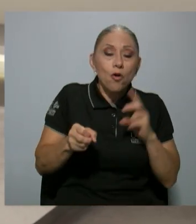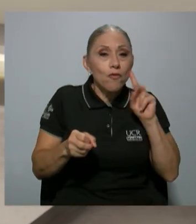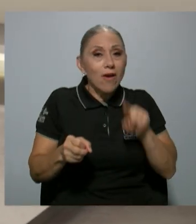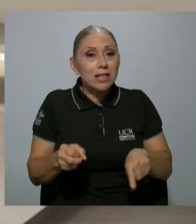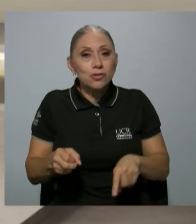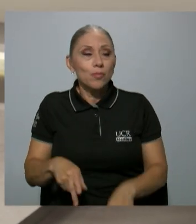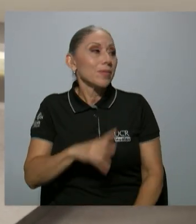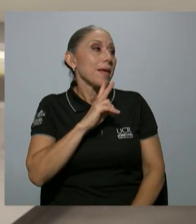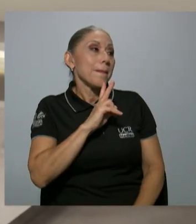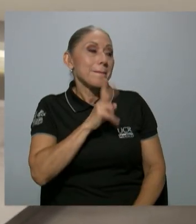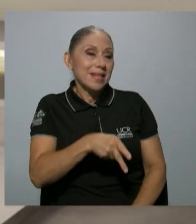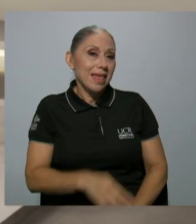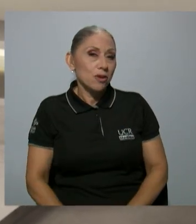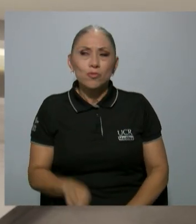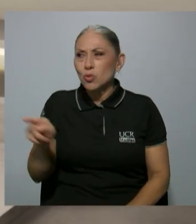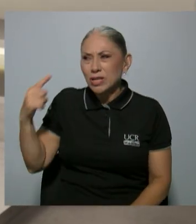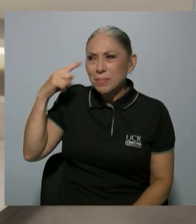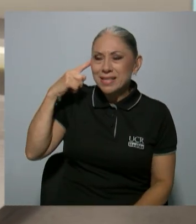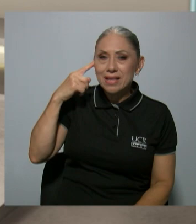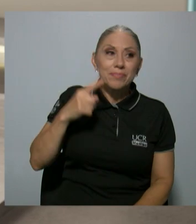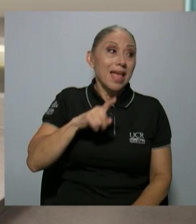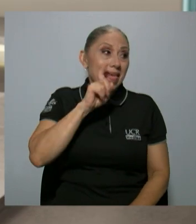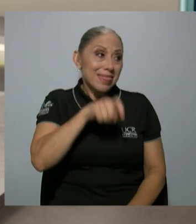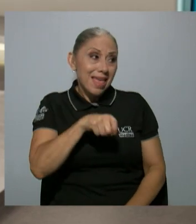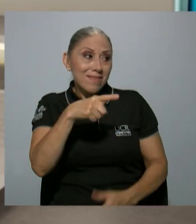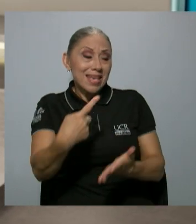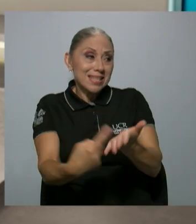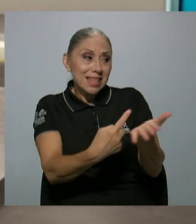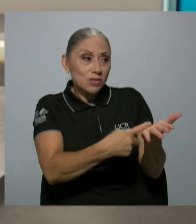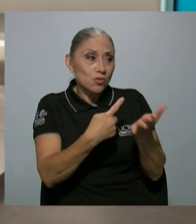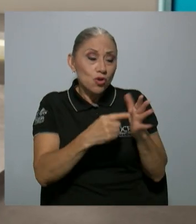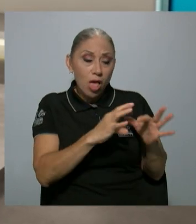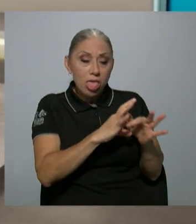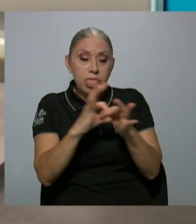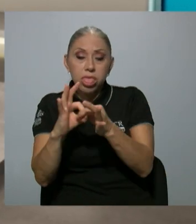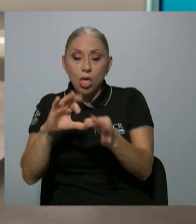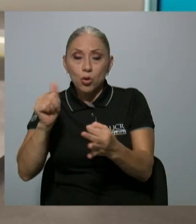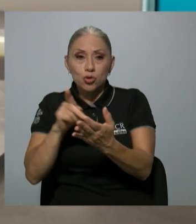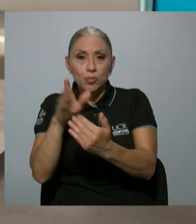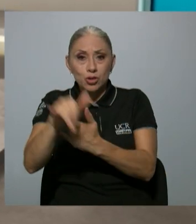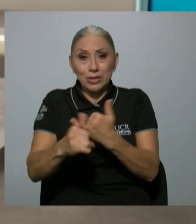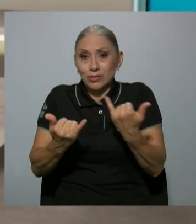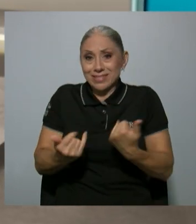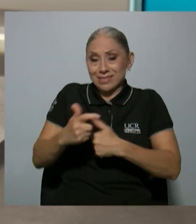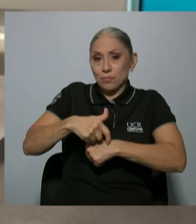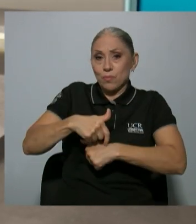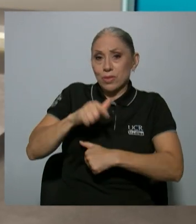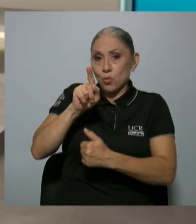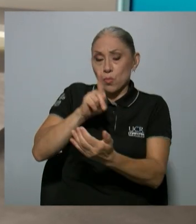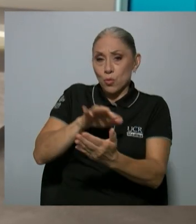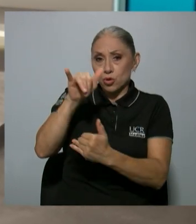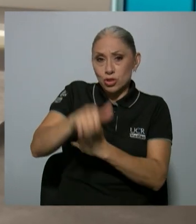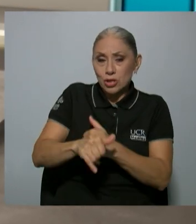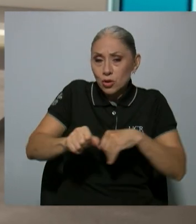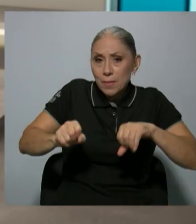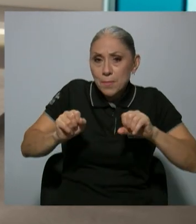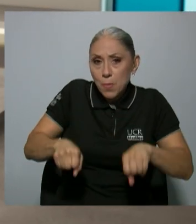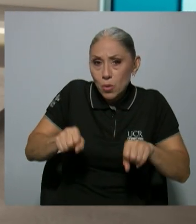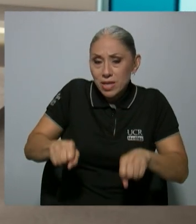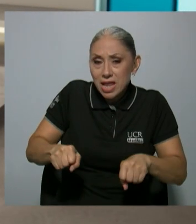piensa? Deberíamos abrir esa discusión a otros proyectos. Tenemos en este momento un proyecto que podría